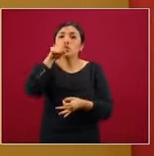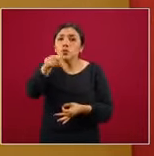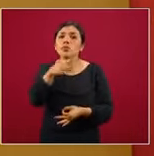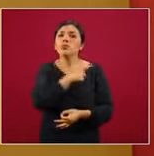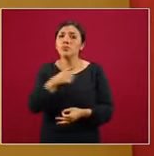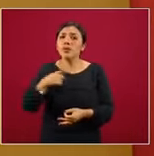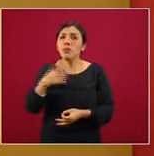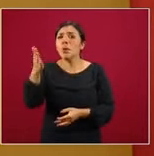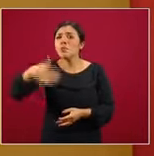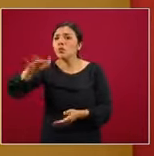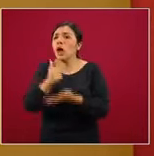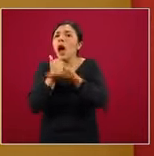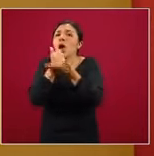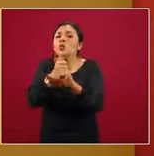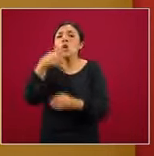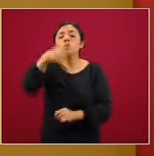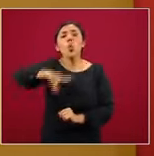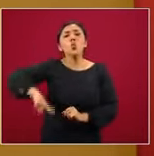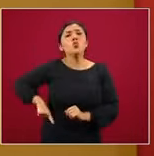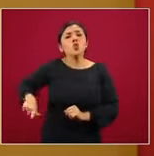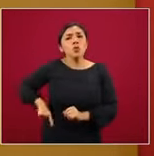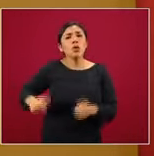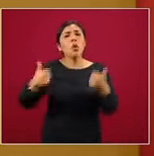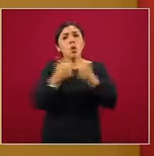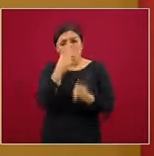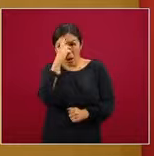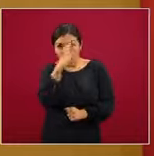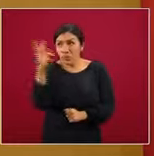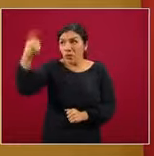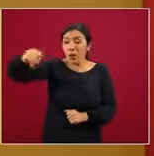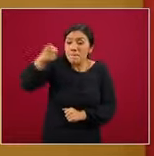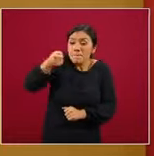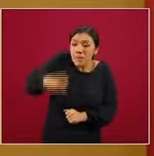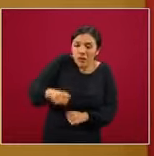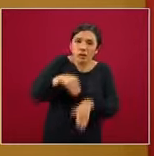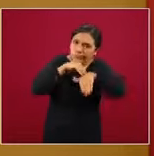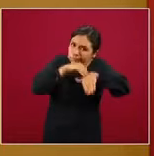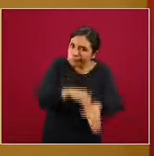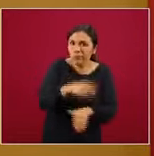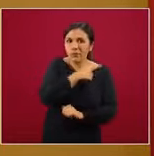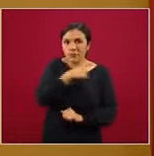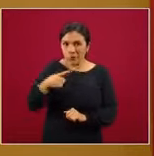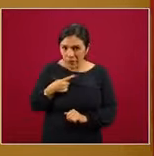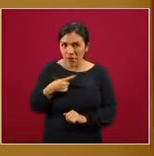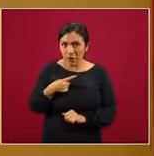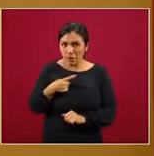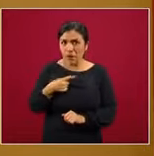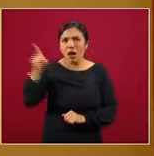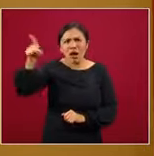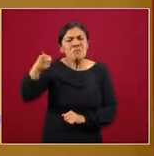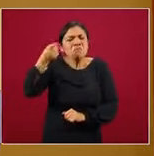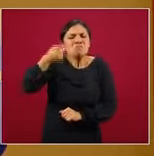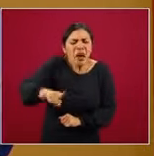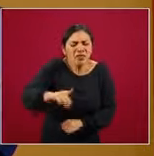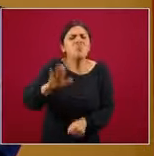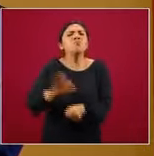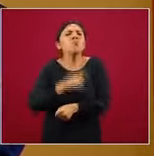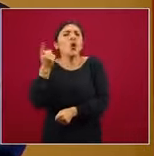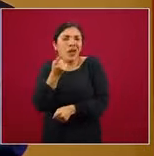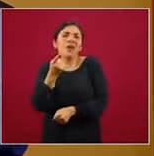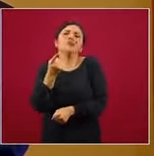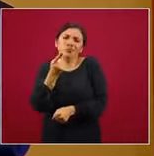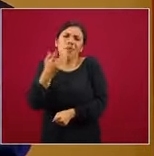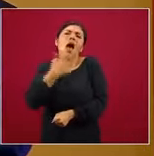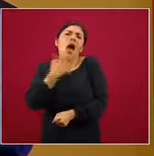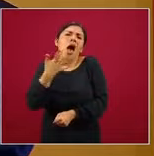auxíliese de su gobierno estatal, respete las indicaciones de su gobierno estatal. Hay una razón bien pensada por la